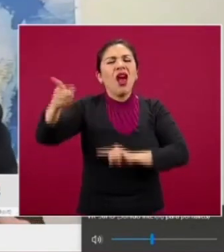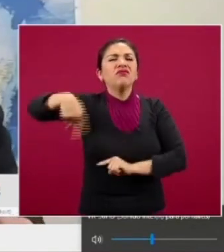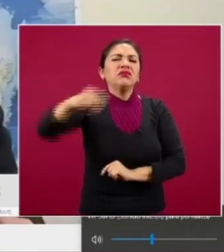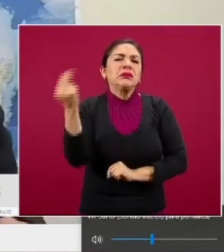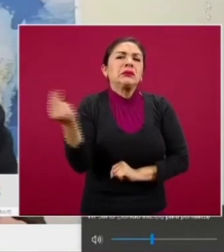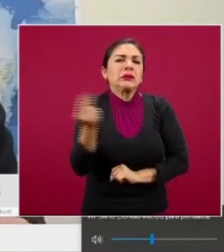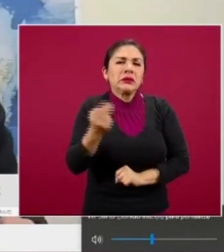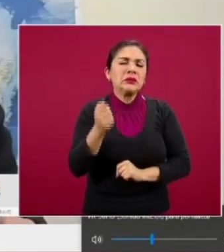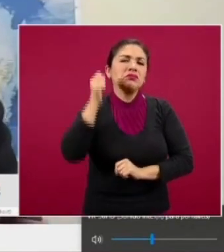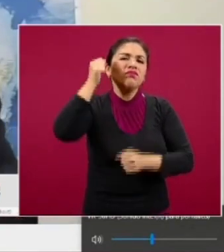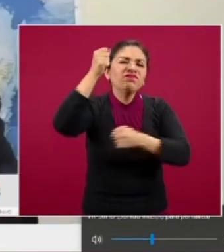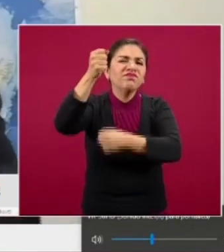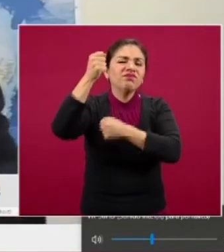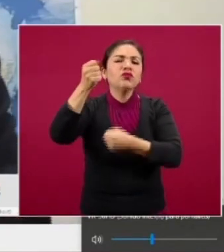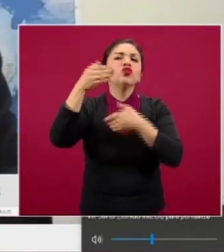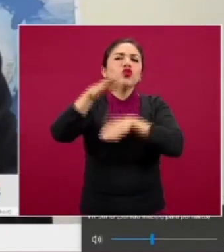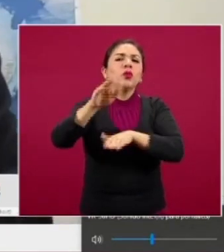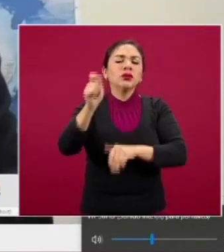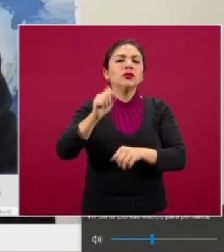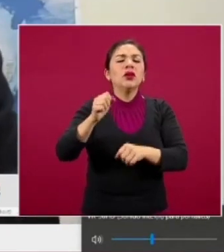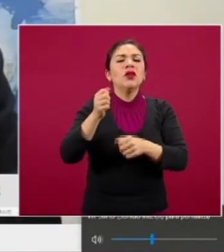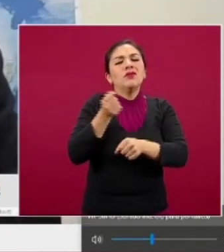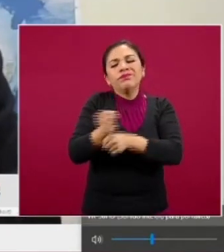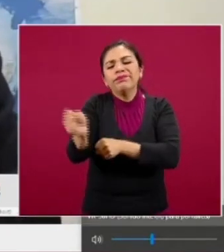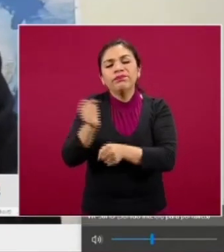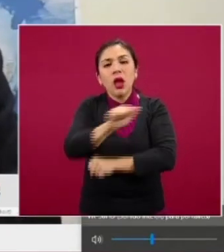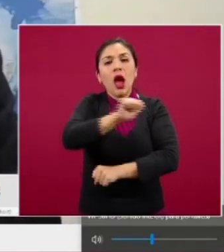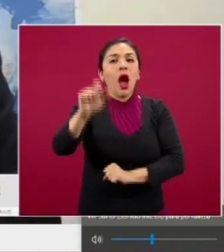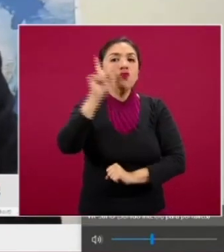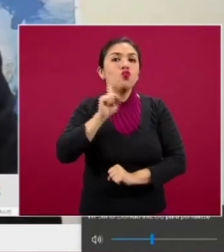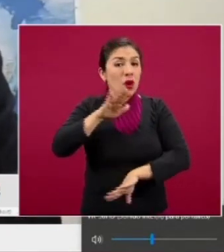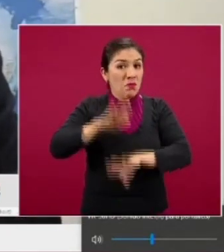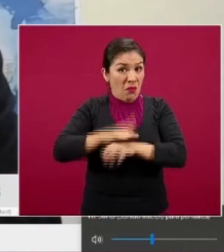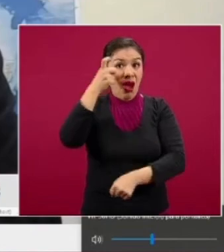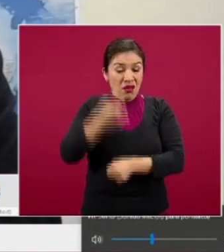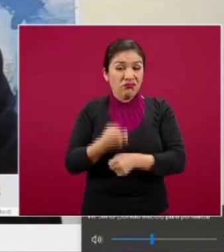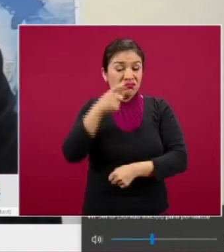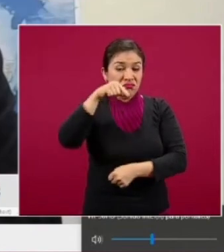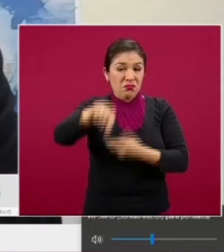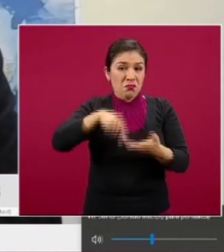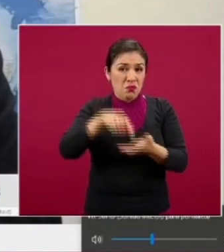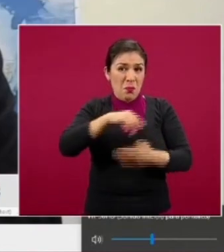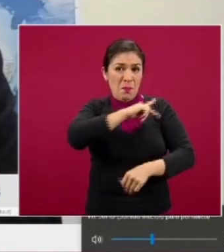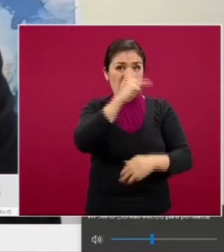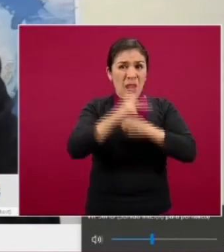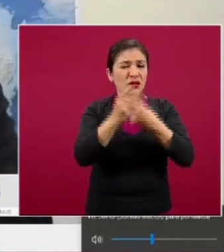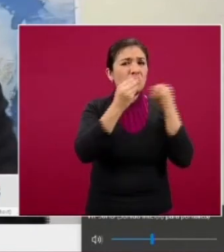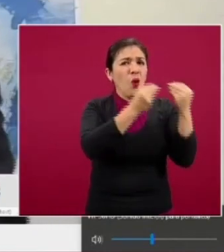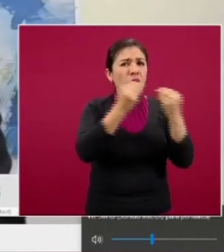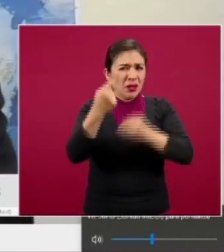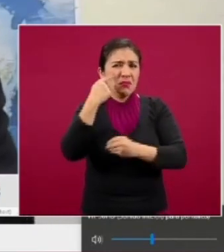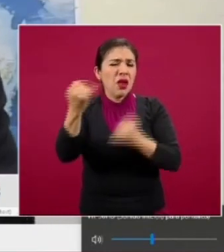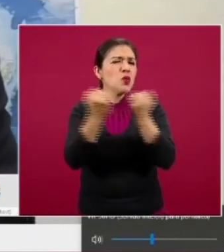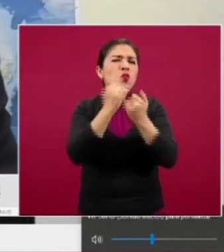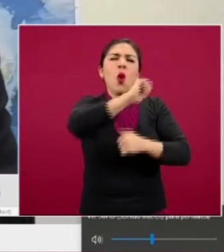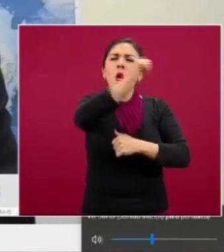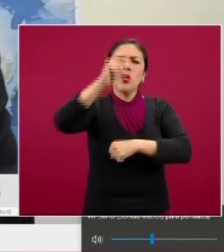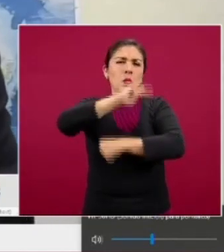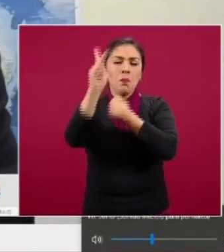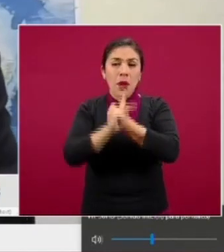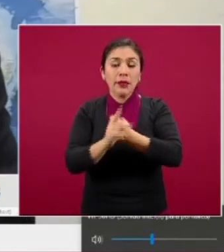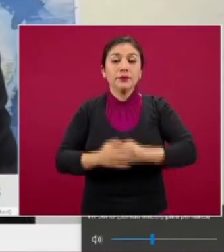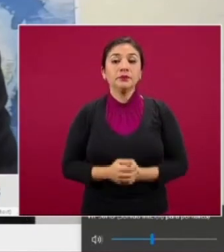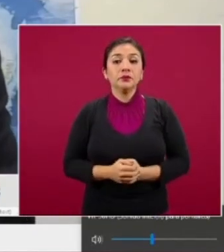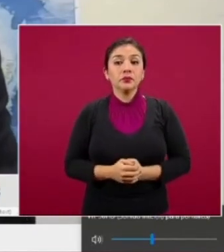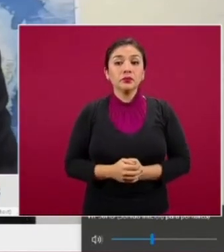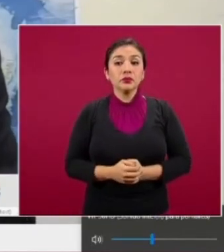inquietudes sobre la violencia de género que aqueja a este país, igual que a muchas naciones. Esto